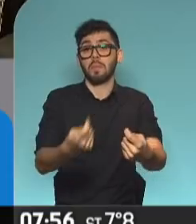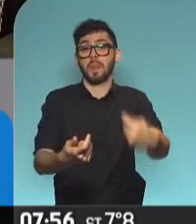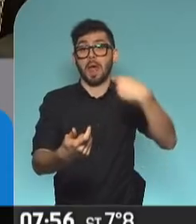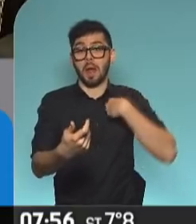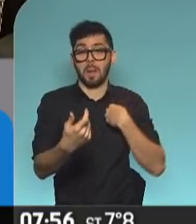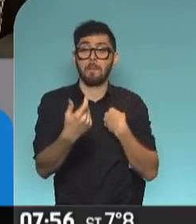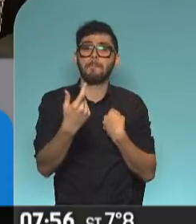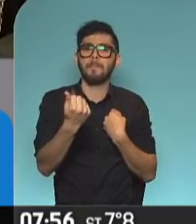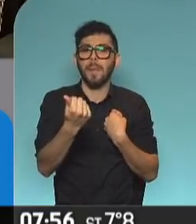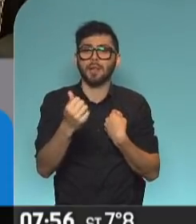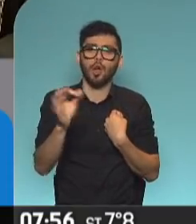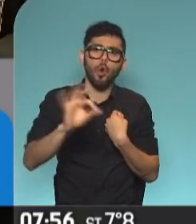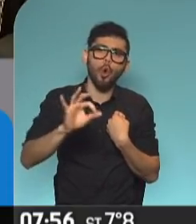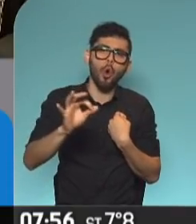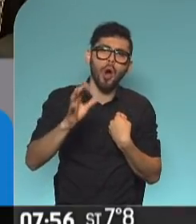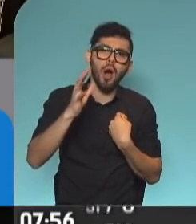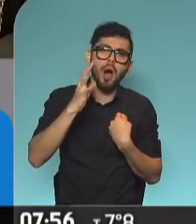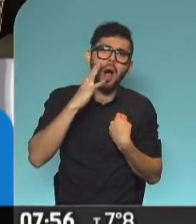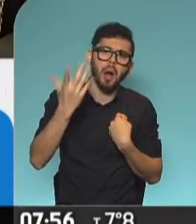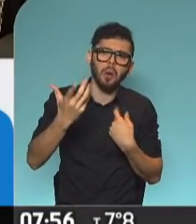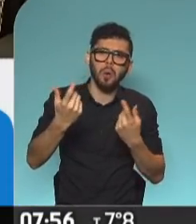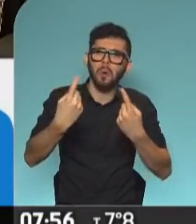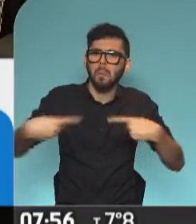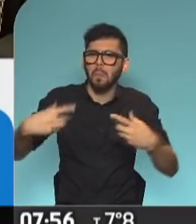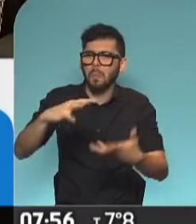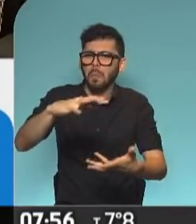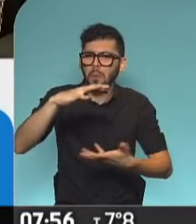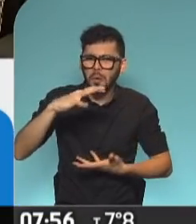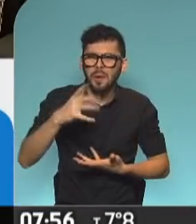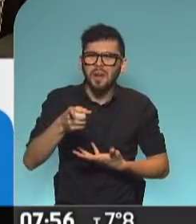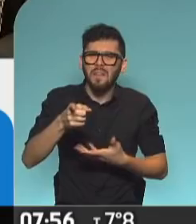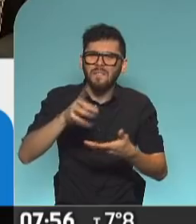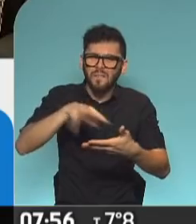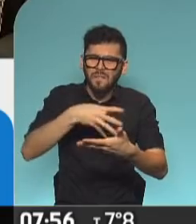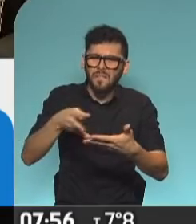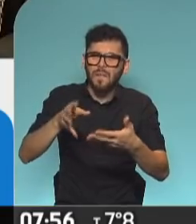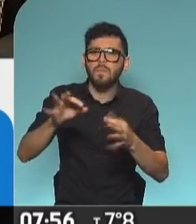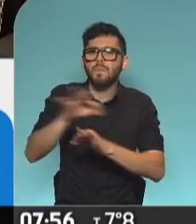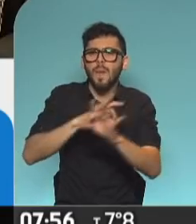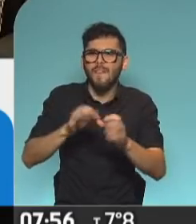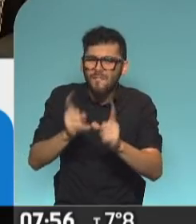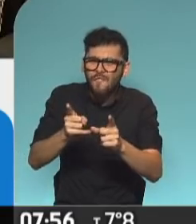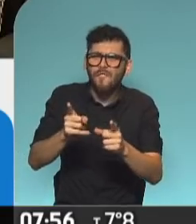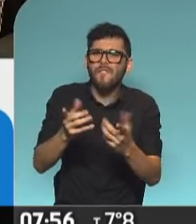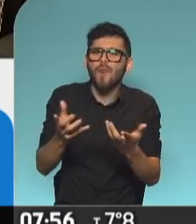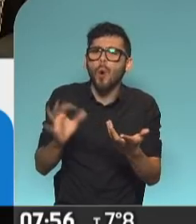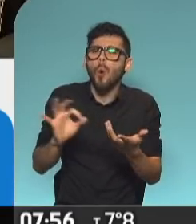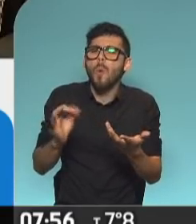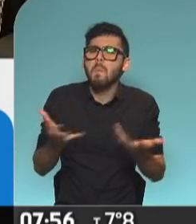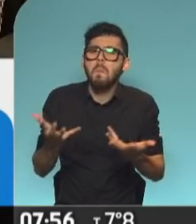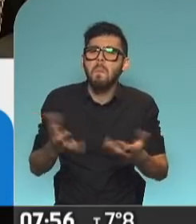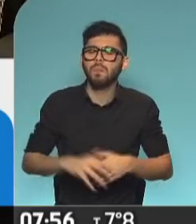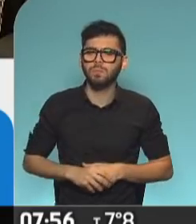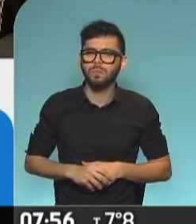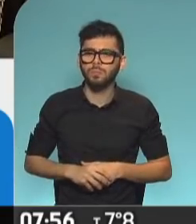cantidad de dinero o algún elemento, mercadería y demás. ¿Sigue vigente? ¿En qué condiciones está ese programa? Sí,